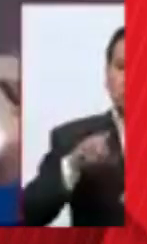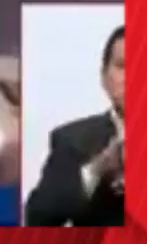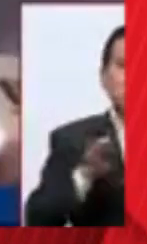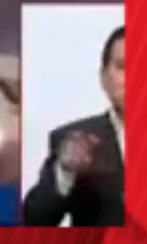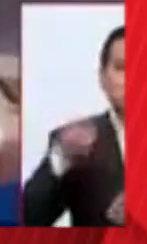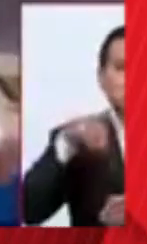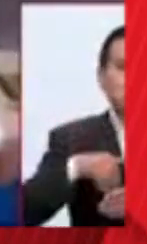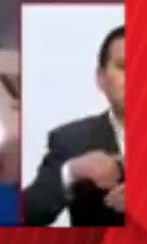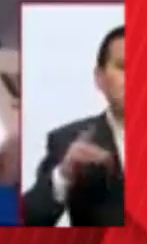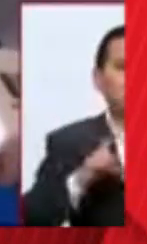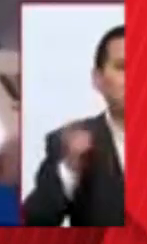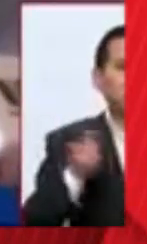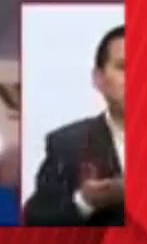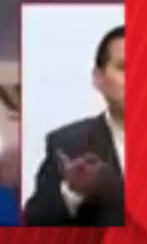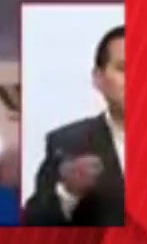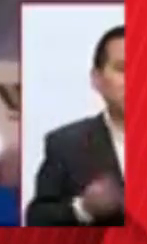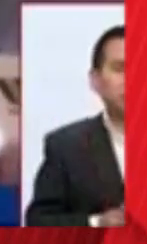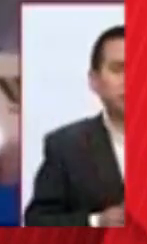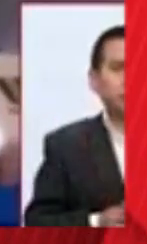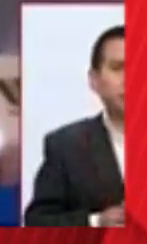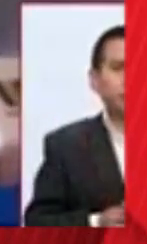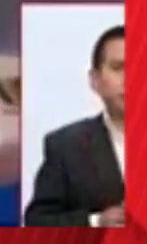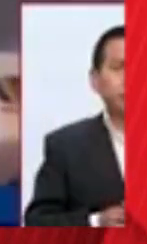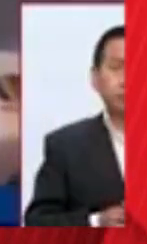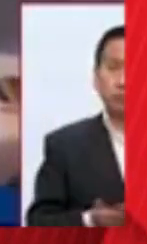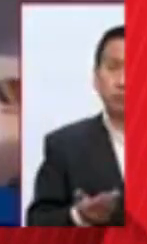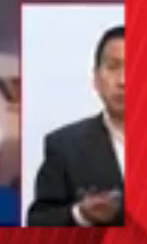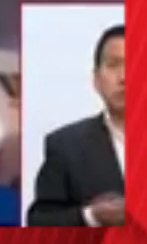electorales departamentales.